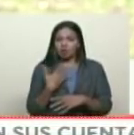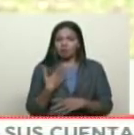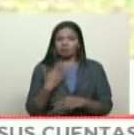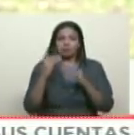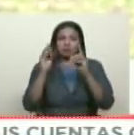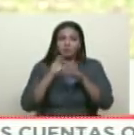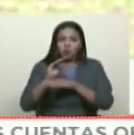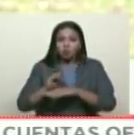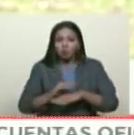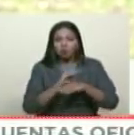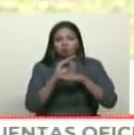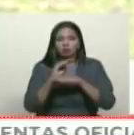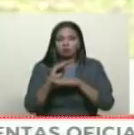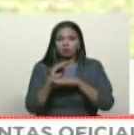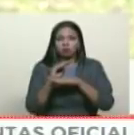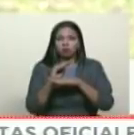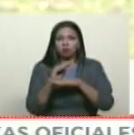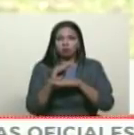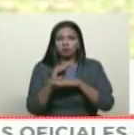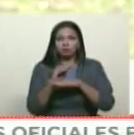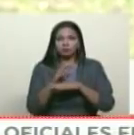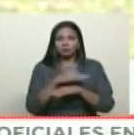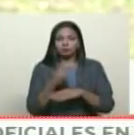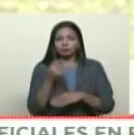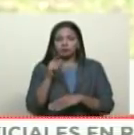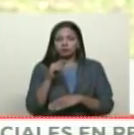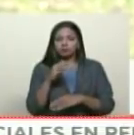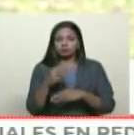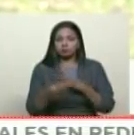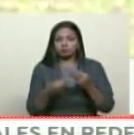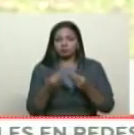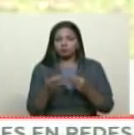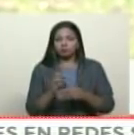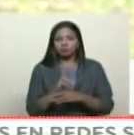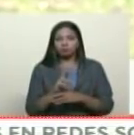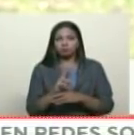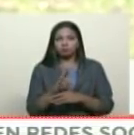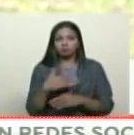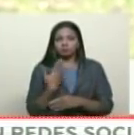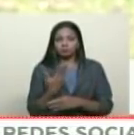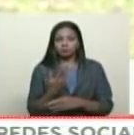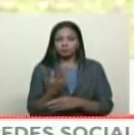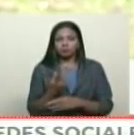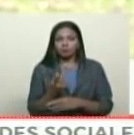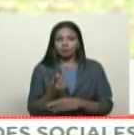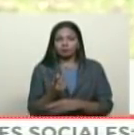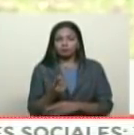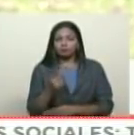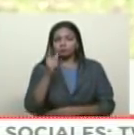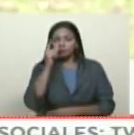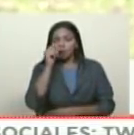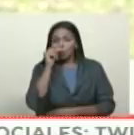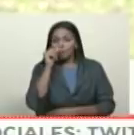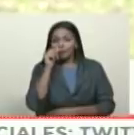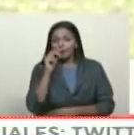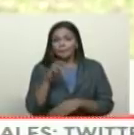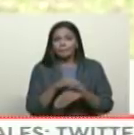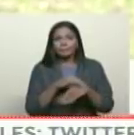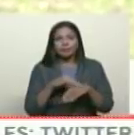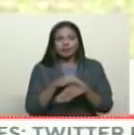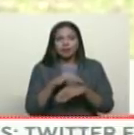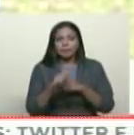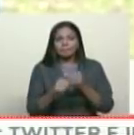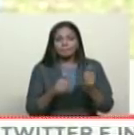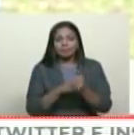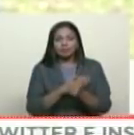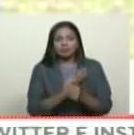las previsiones y quiero que esto sea lo más rápido posible. Ministro Tarek El Aissami, usted es el